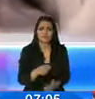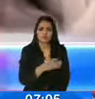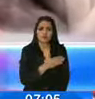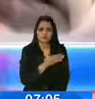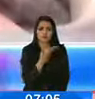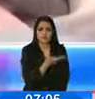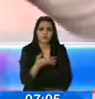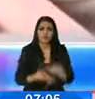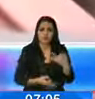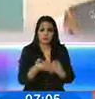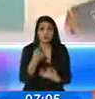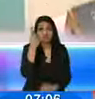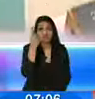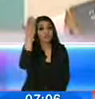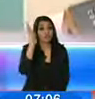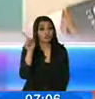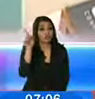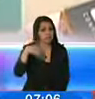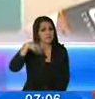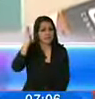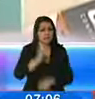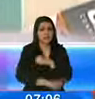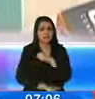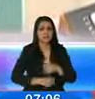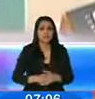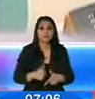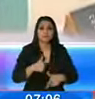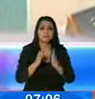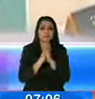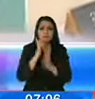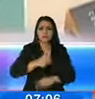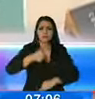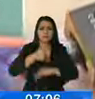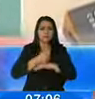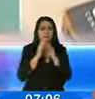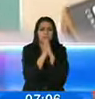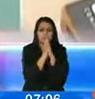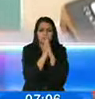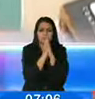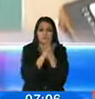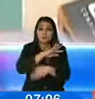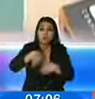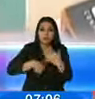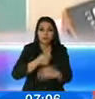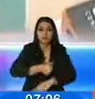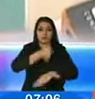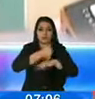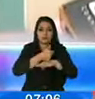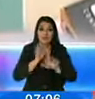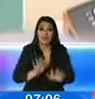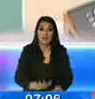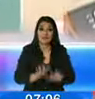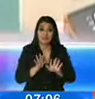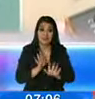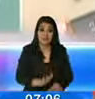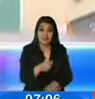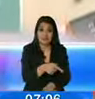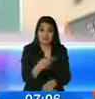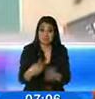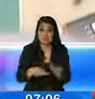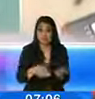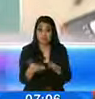la justicia divina. Yo les pido a todas las autoridades, por favor, a todas, que este suceso, que esto que pasó, no